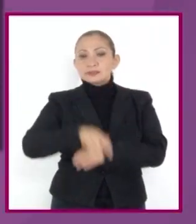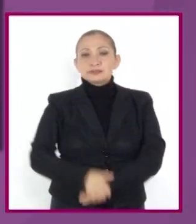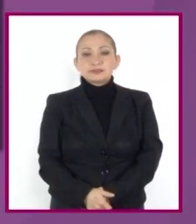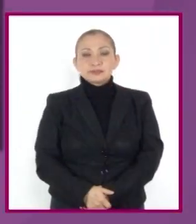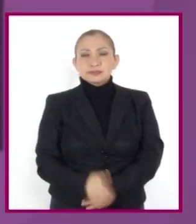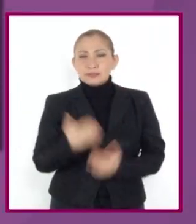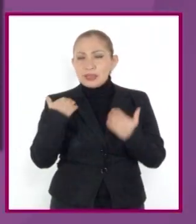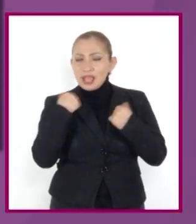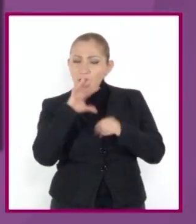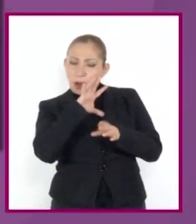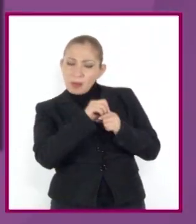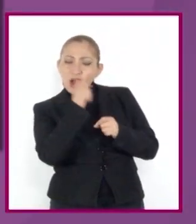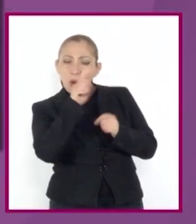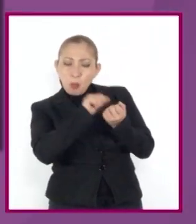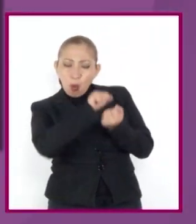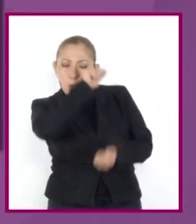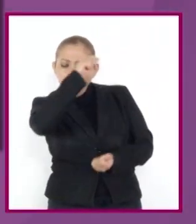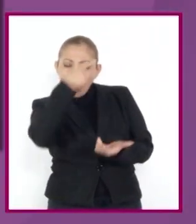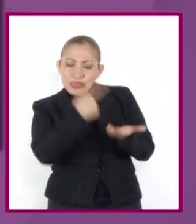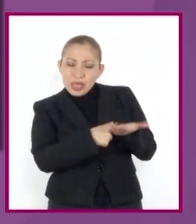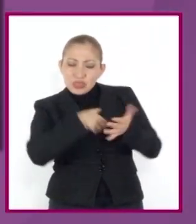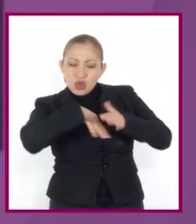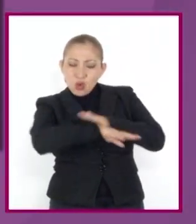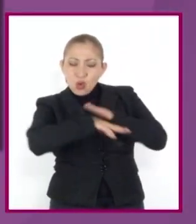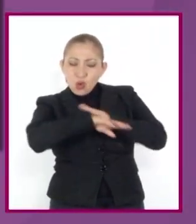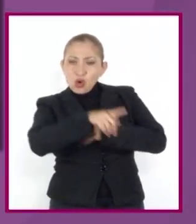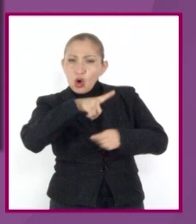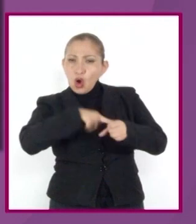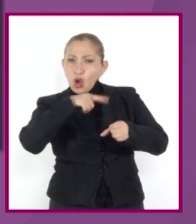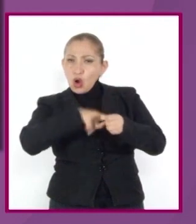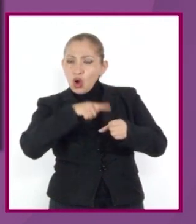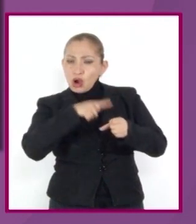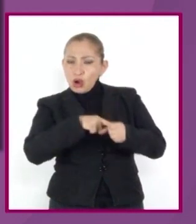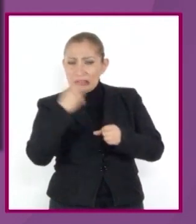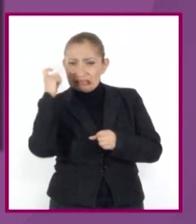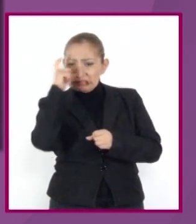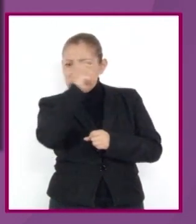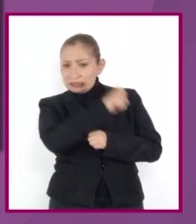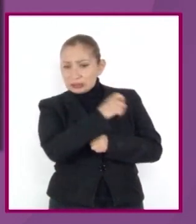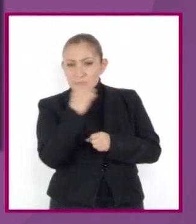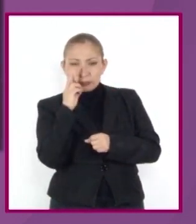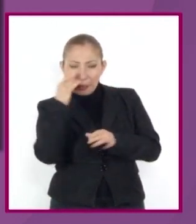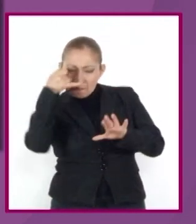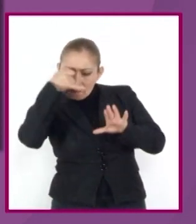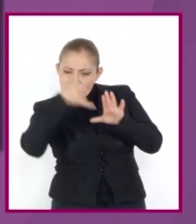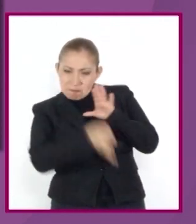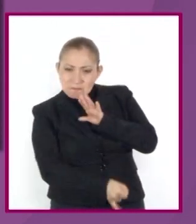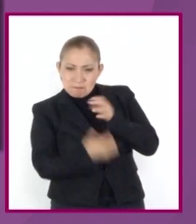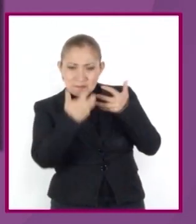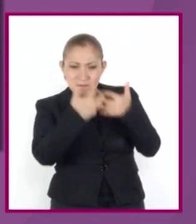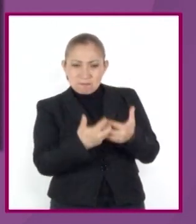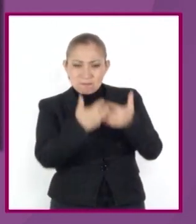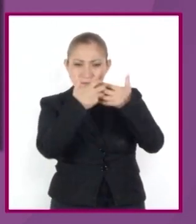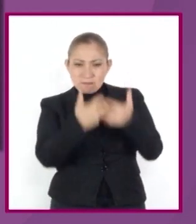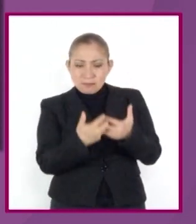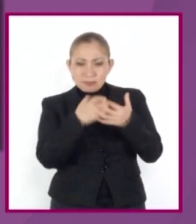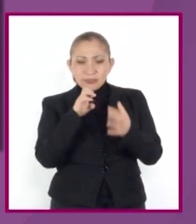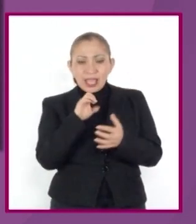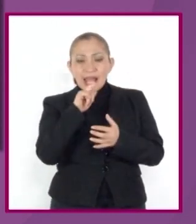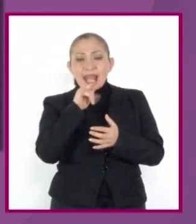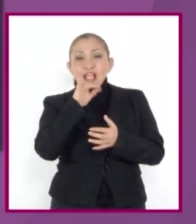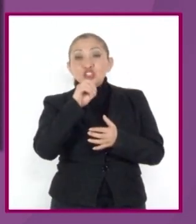Para entender completamente cómo la impresión en color es técnicamente compleja, echaremos un vistazo al proceso